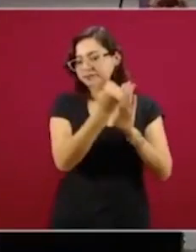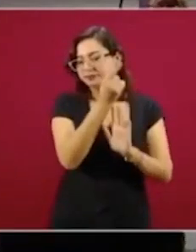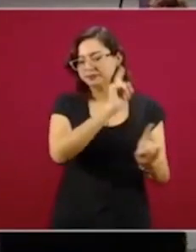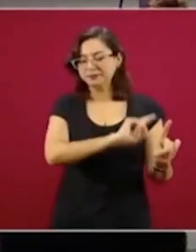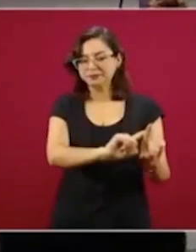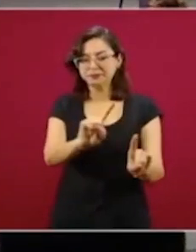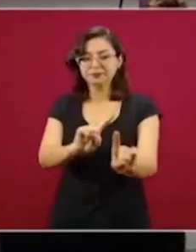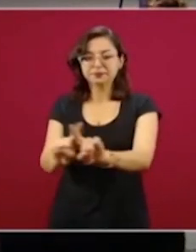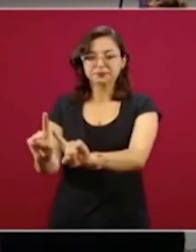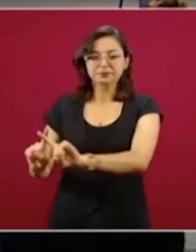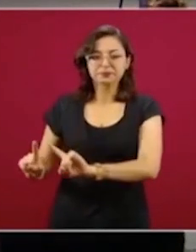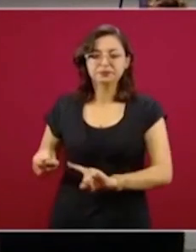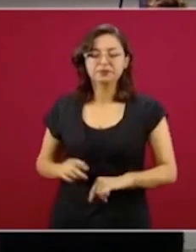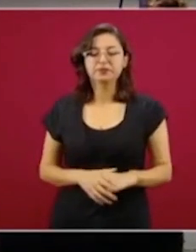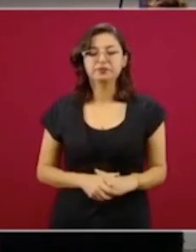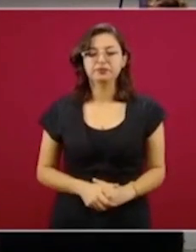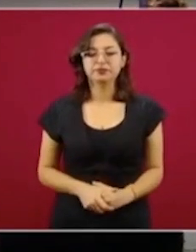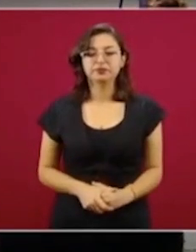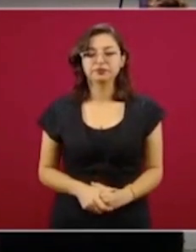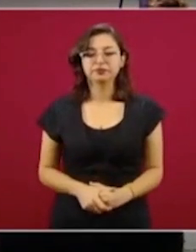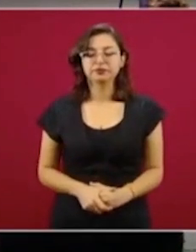esto mismo